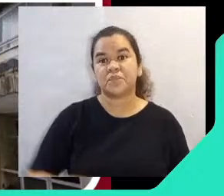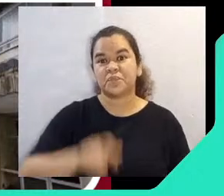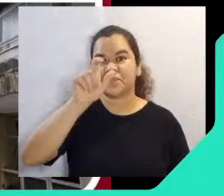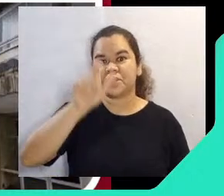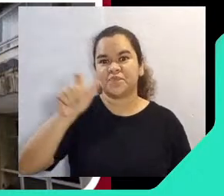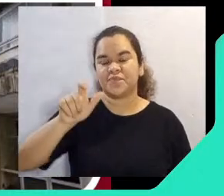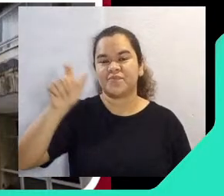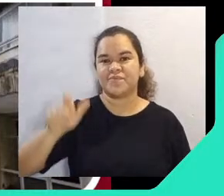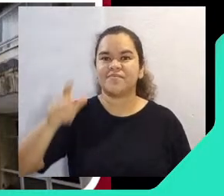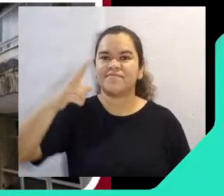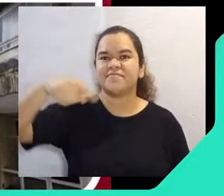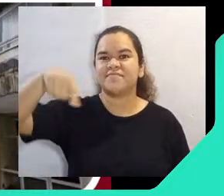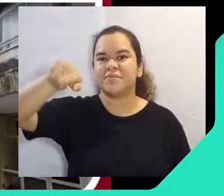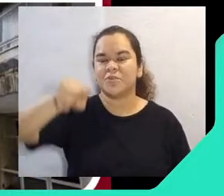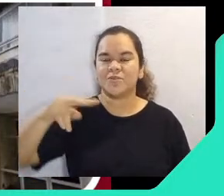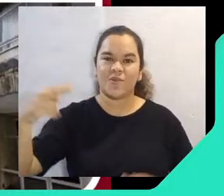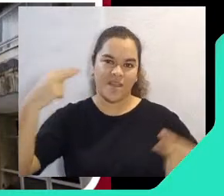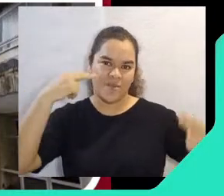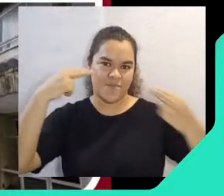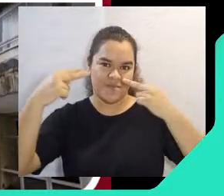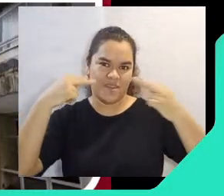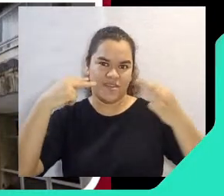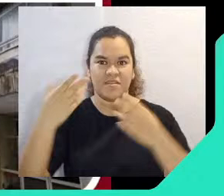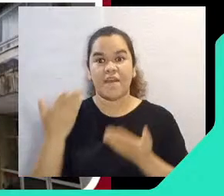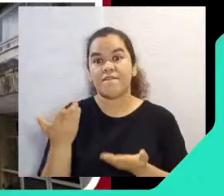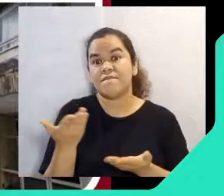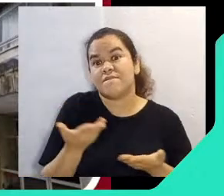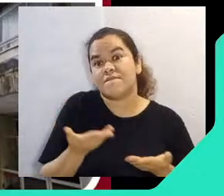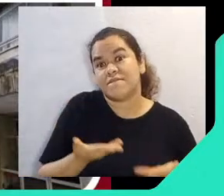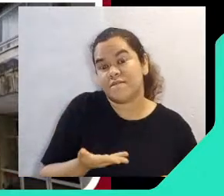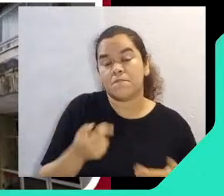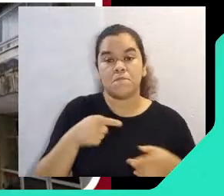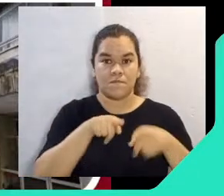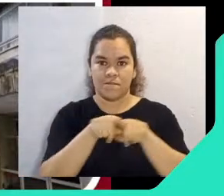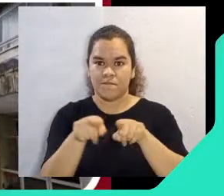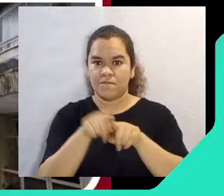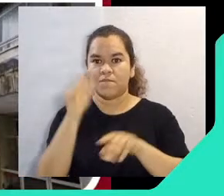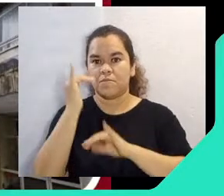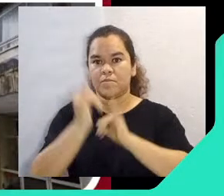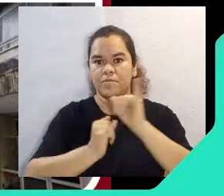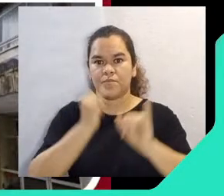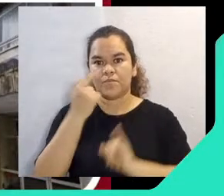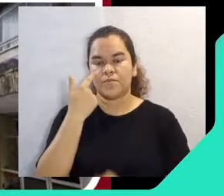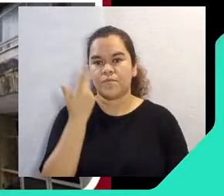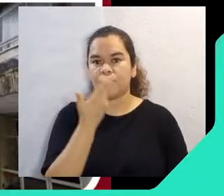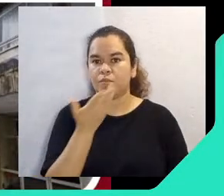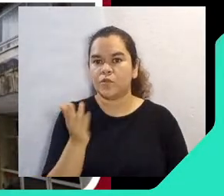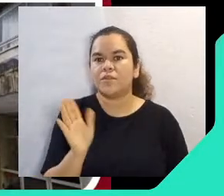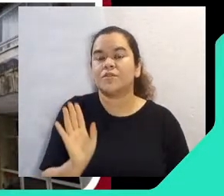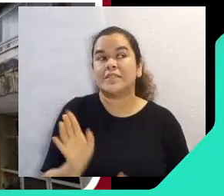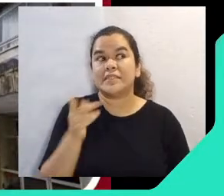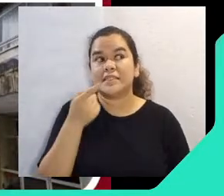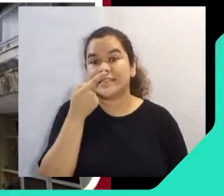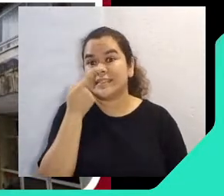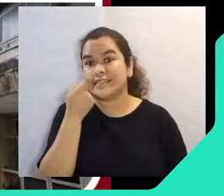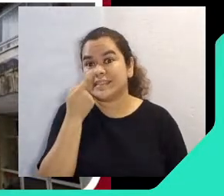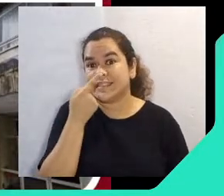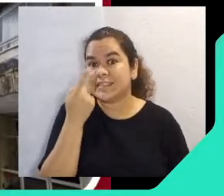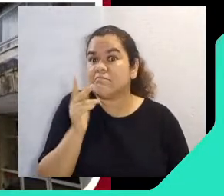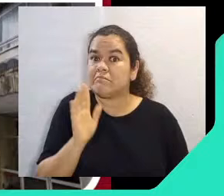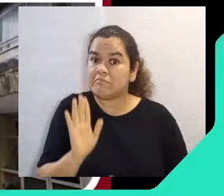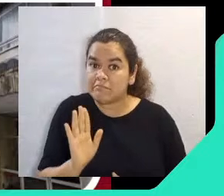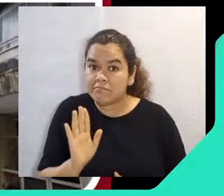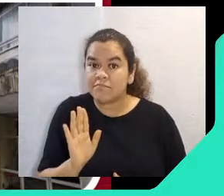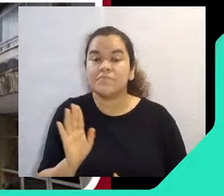a los que nos eligen, le vamos a dar a conocer la carrera de Ingeniería para que sea atractiva la propuesta y